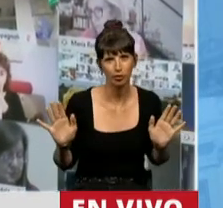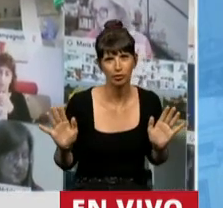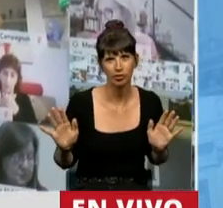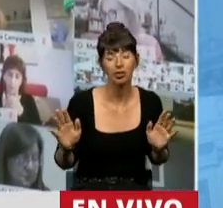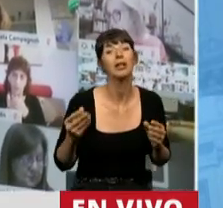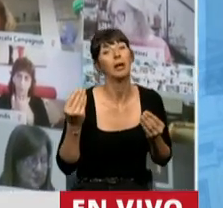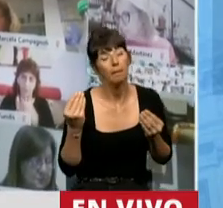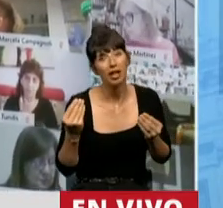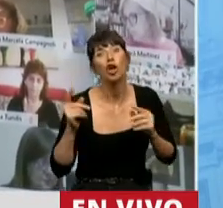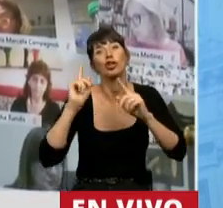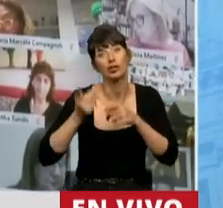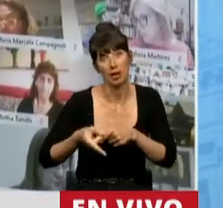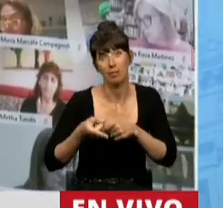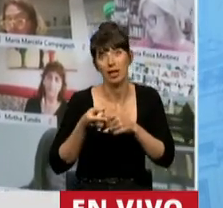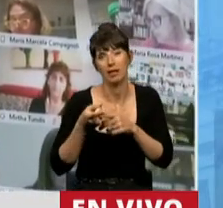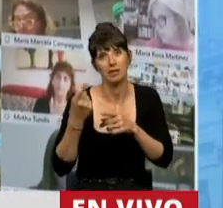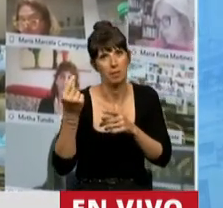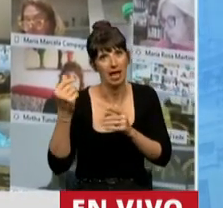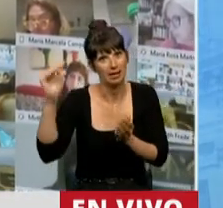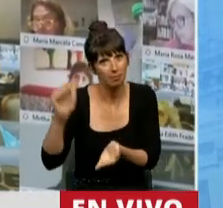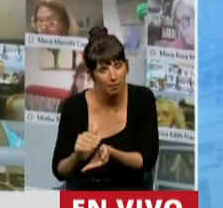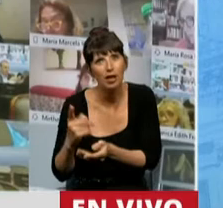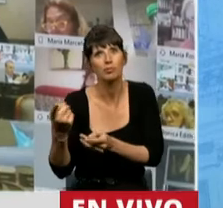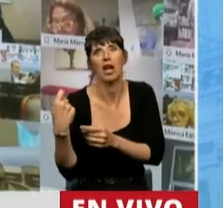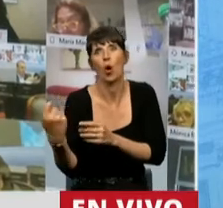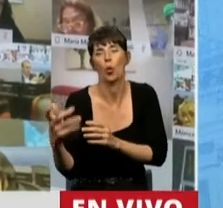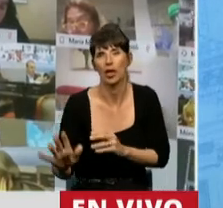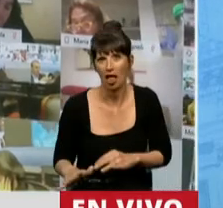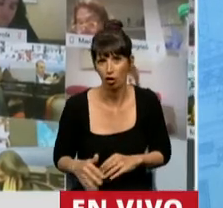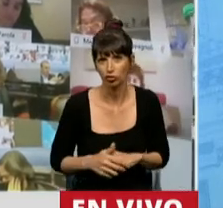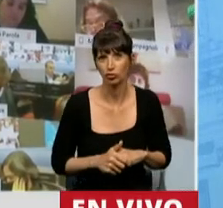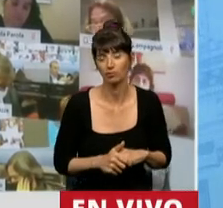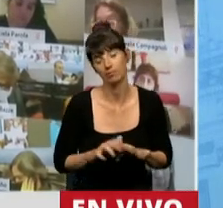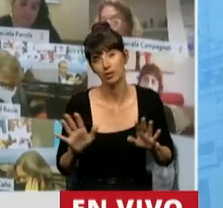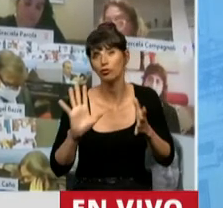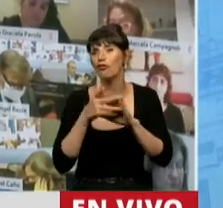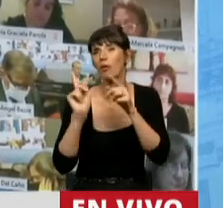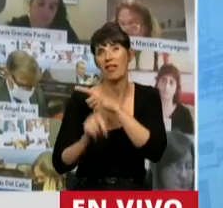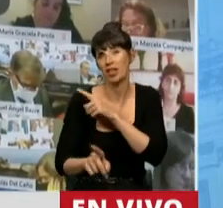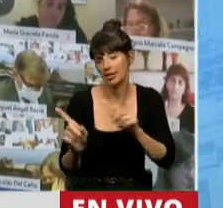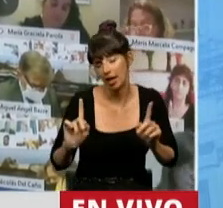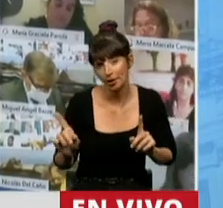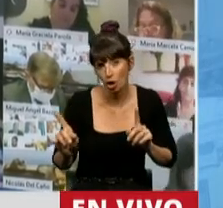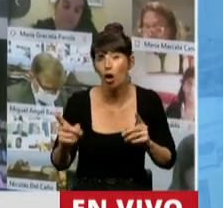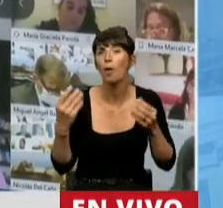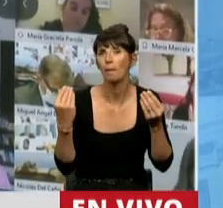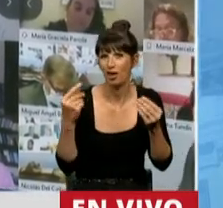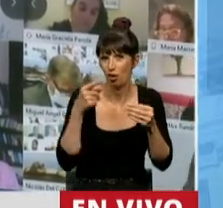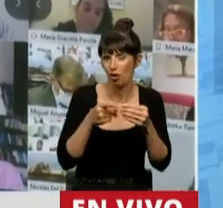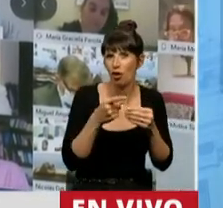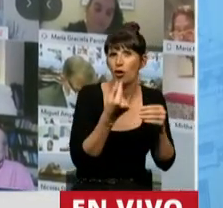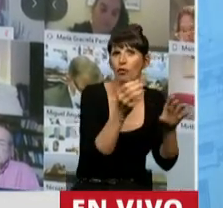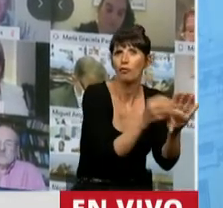a los jubilados a través de este fondo. O por lo menos no de manera directa, pero este fondo que tanto defendemos en nombre de